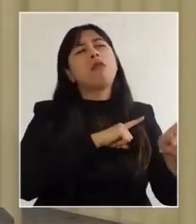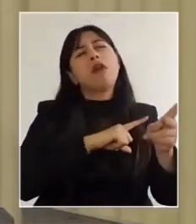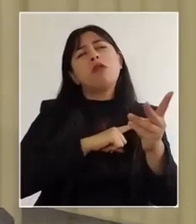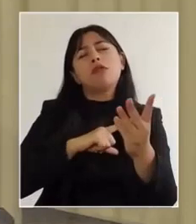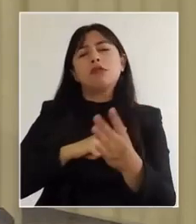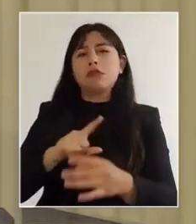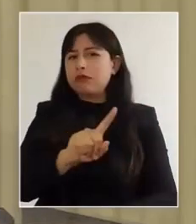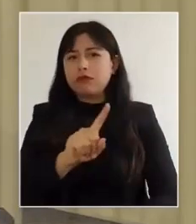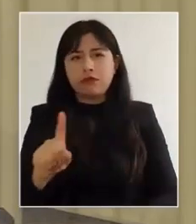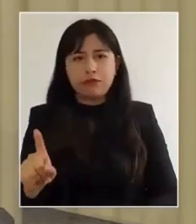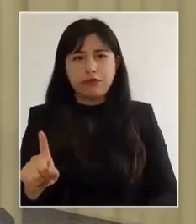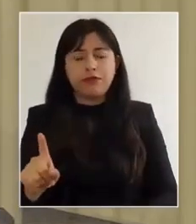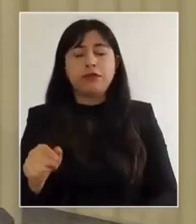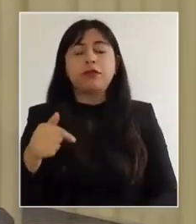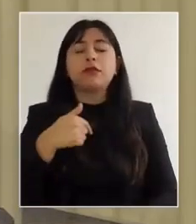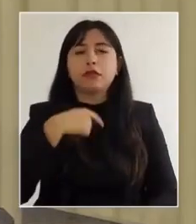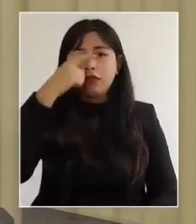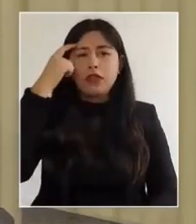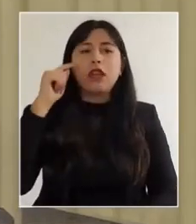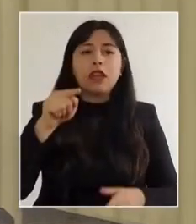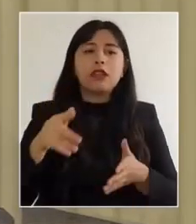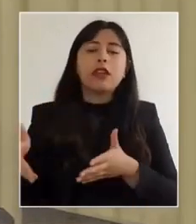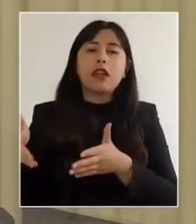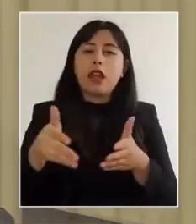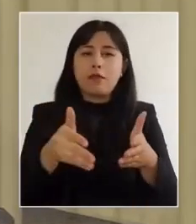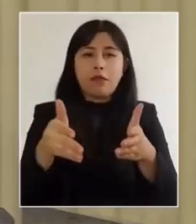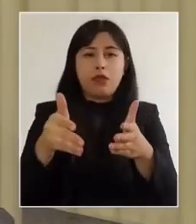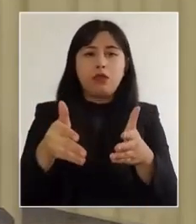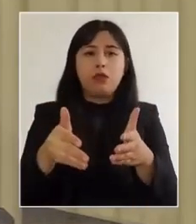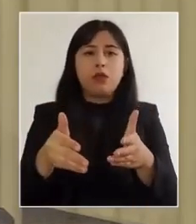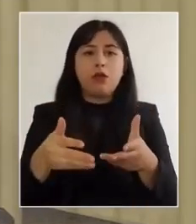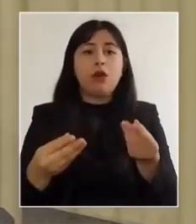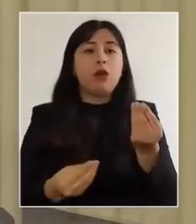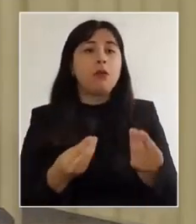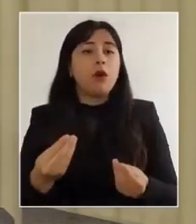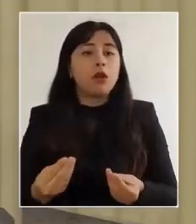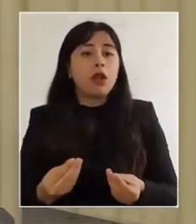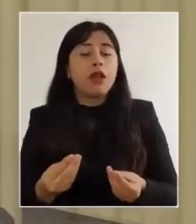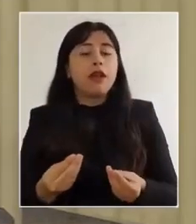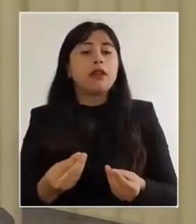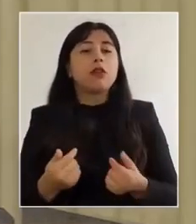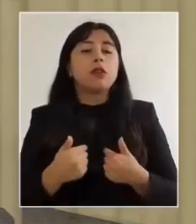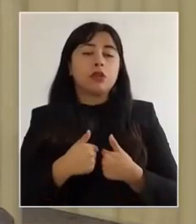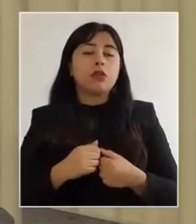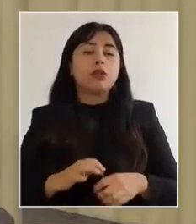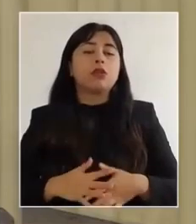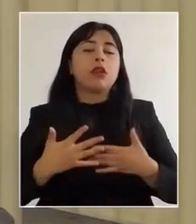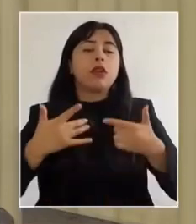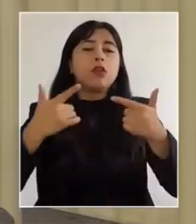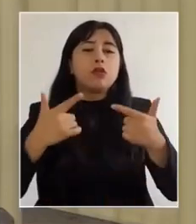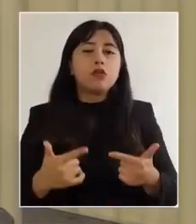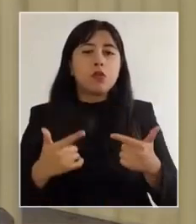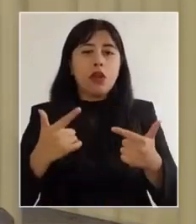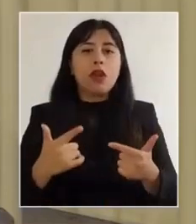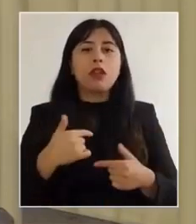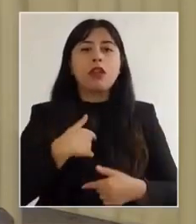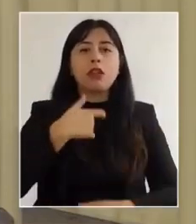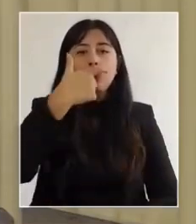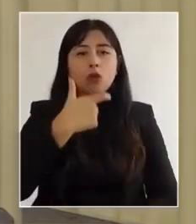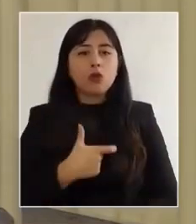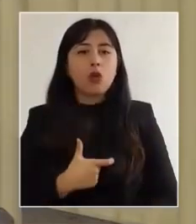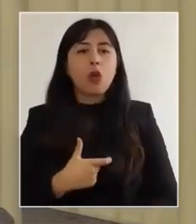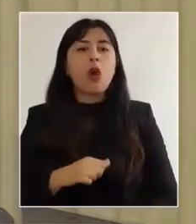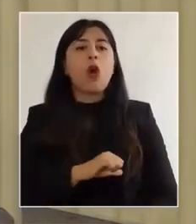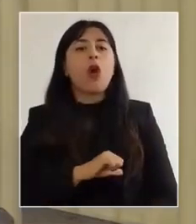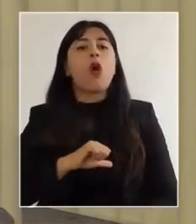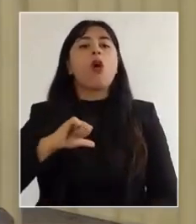y creo que es el camino y por lo tanto me siento afortunada de ser lo que soy Me siento orgullosa